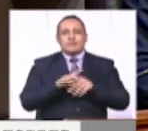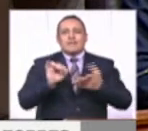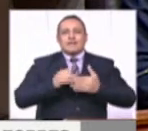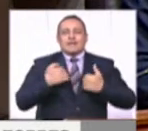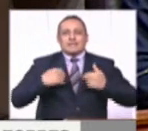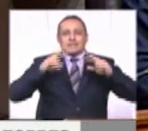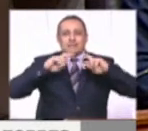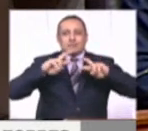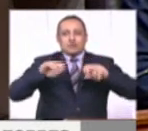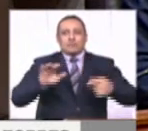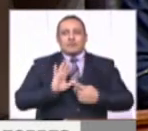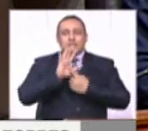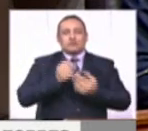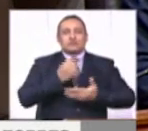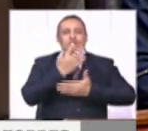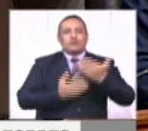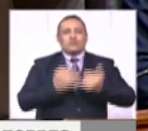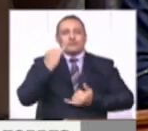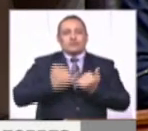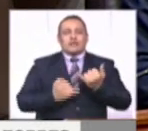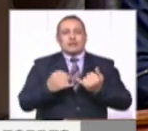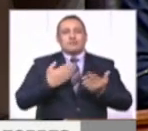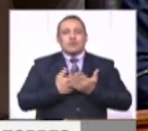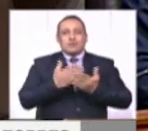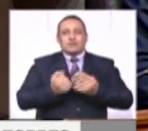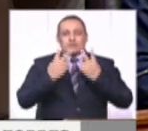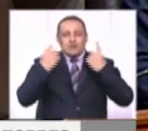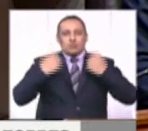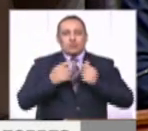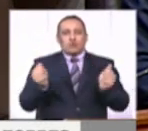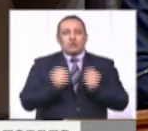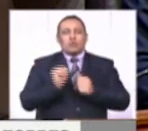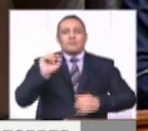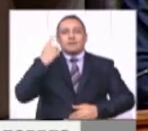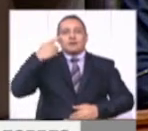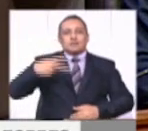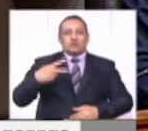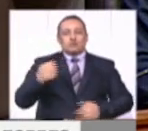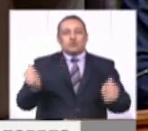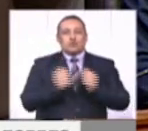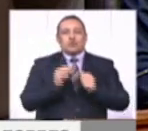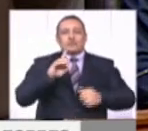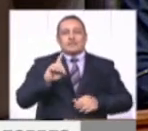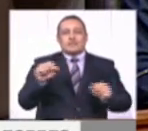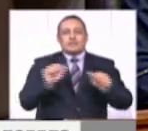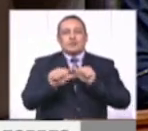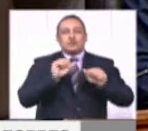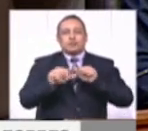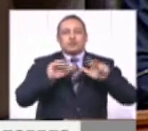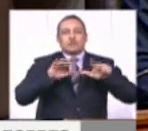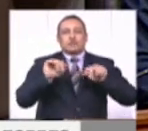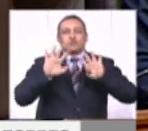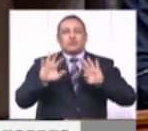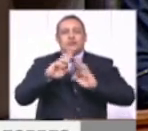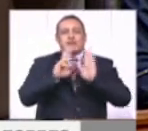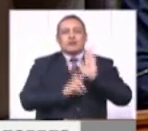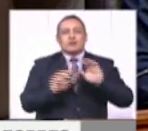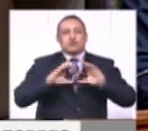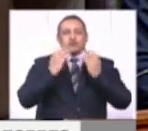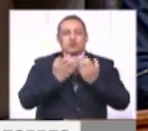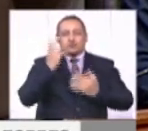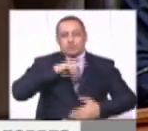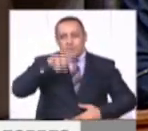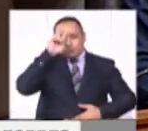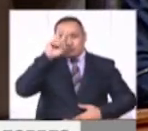investigación y presente su informe final de conformidad con el primer y segundo párrafo del inciso d del artículo 89 del reglamento del Congreso de